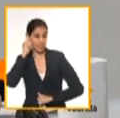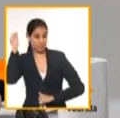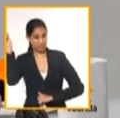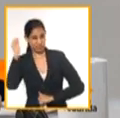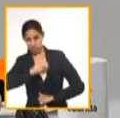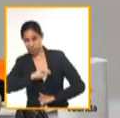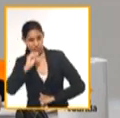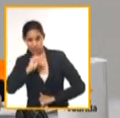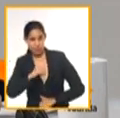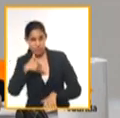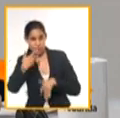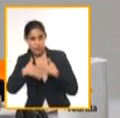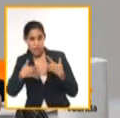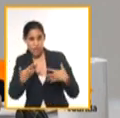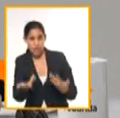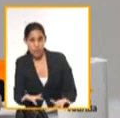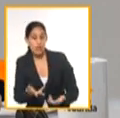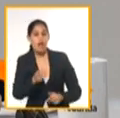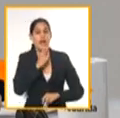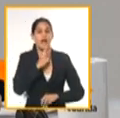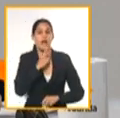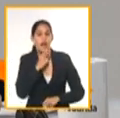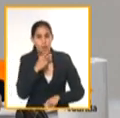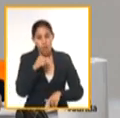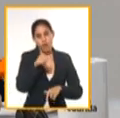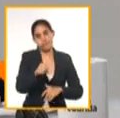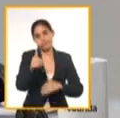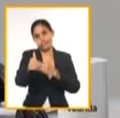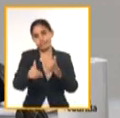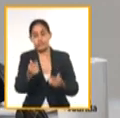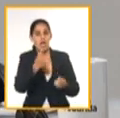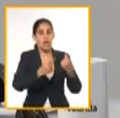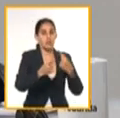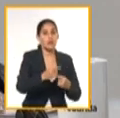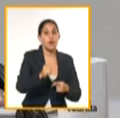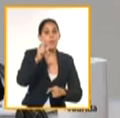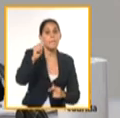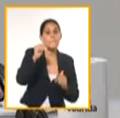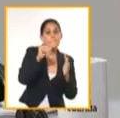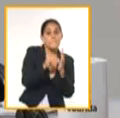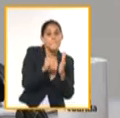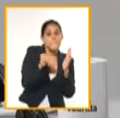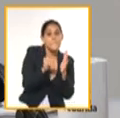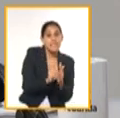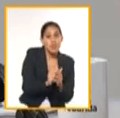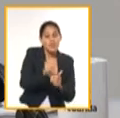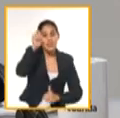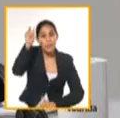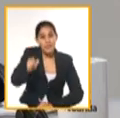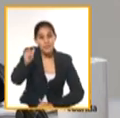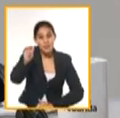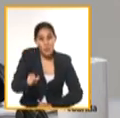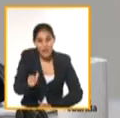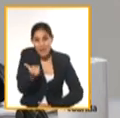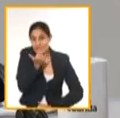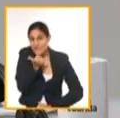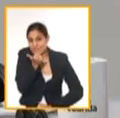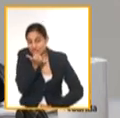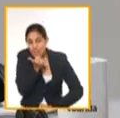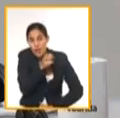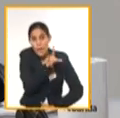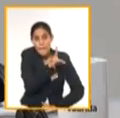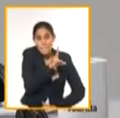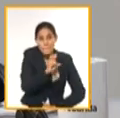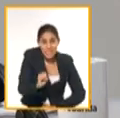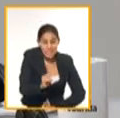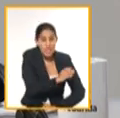fuente de abasto, y promediamos más de 1 millón de habitantes afectados diariamente, del 20 al 27 de febrero, por falta de electricidad. Ya